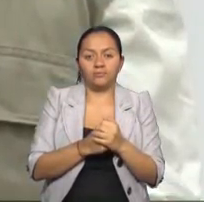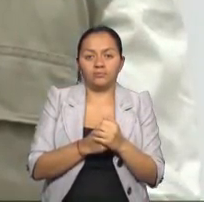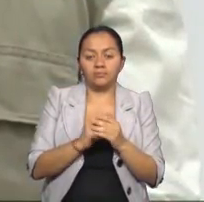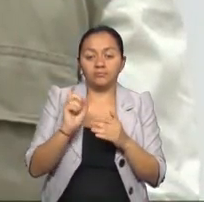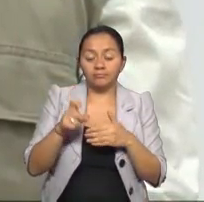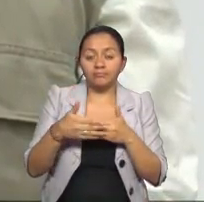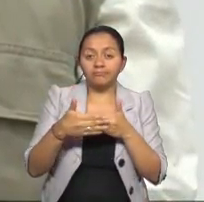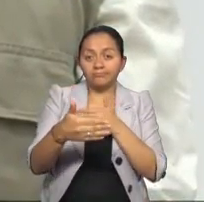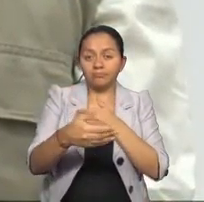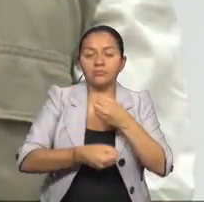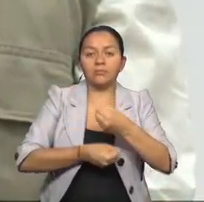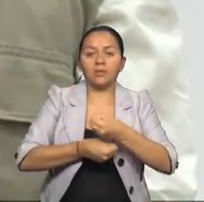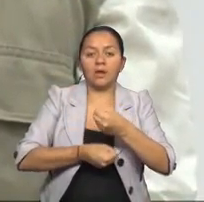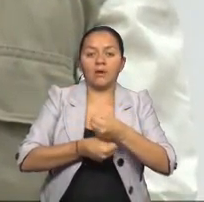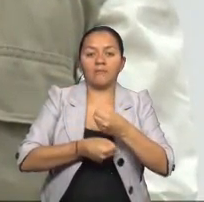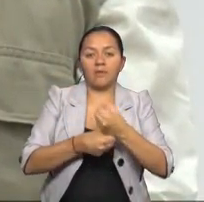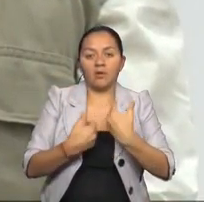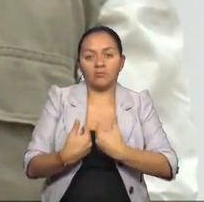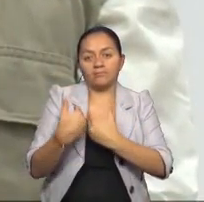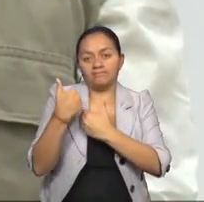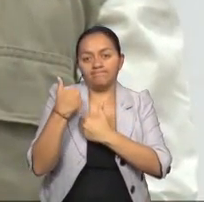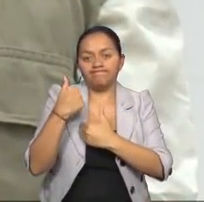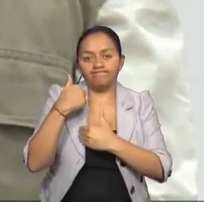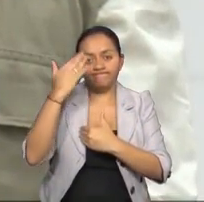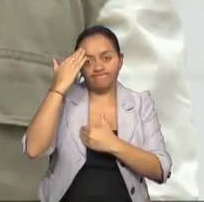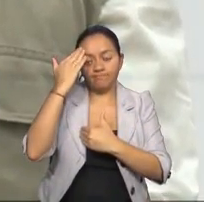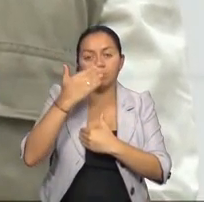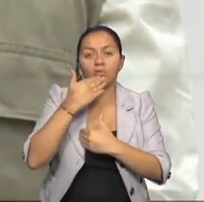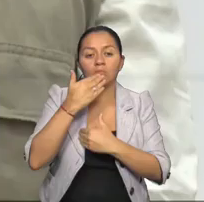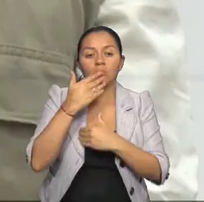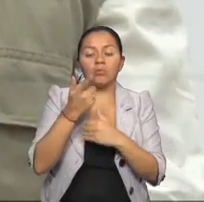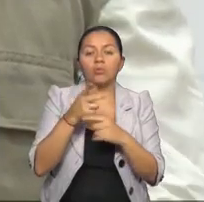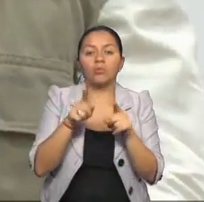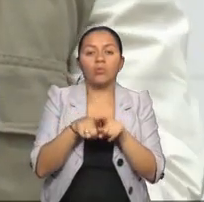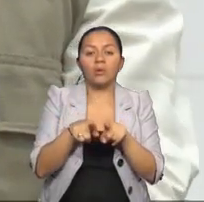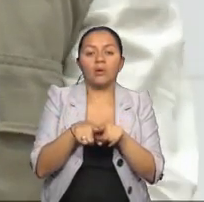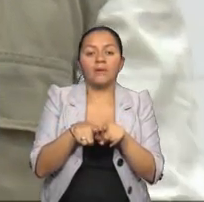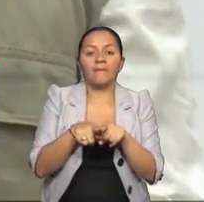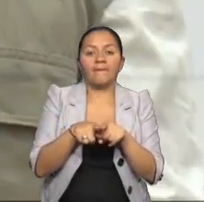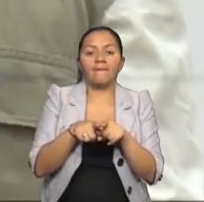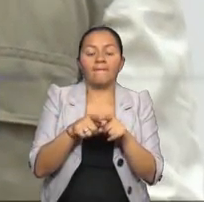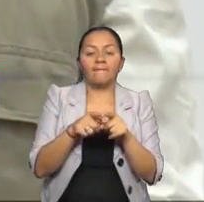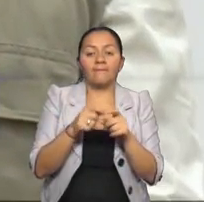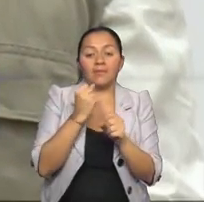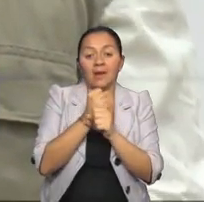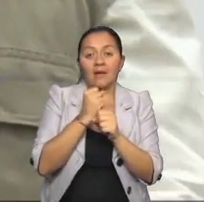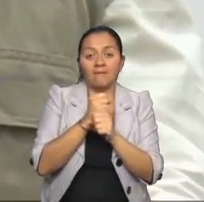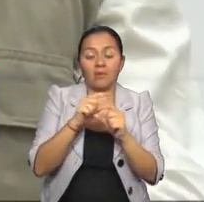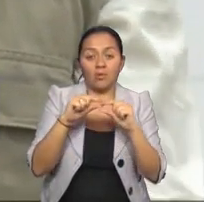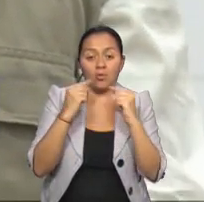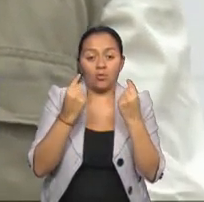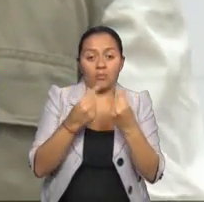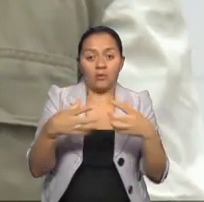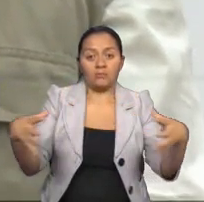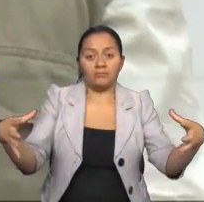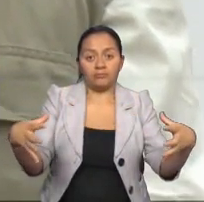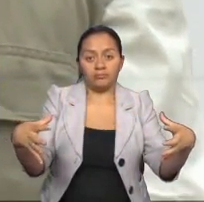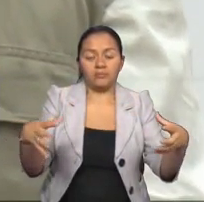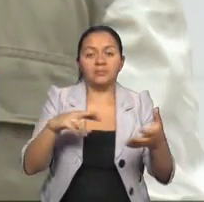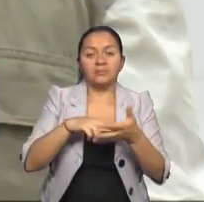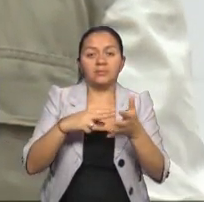consideramos que el trabajo con digamos el trabajo colectivo el trabajo en red